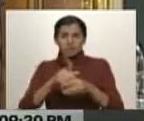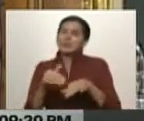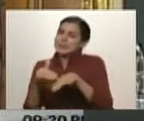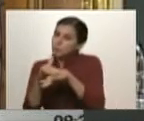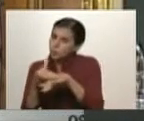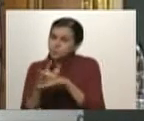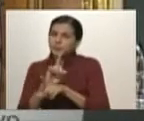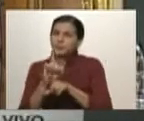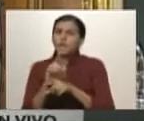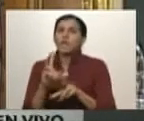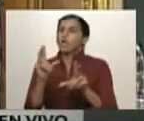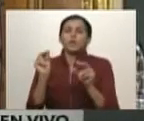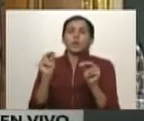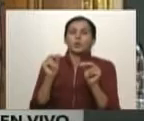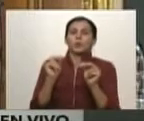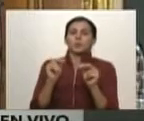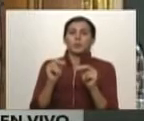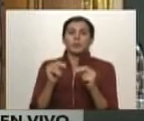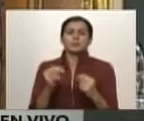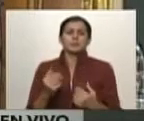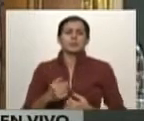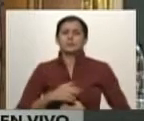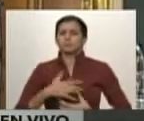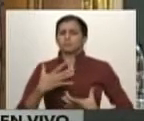d egolatría